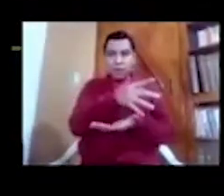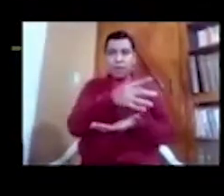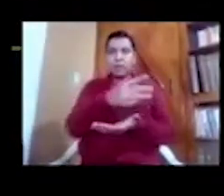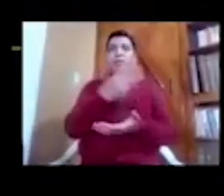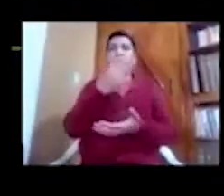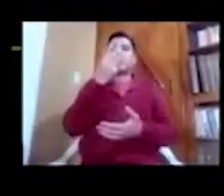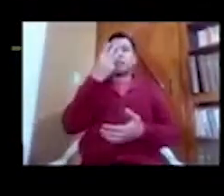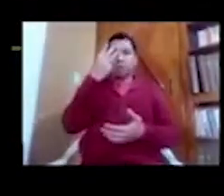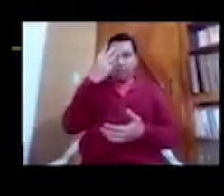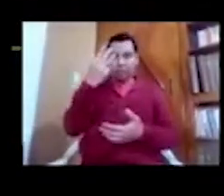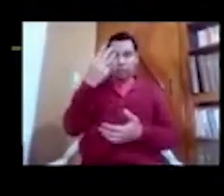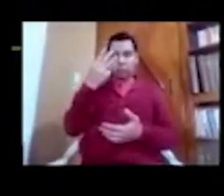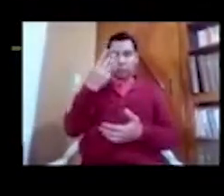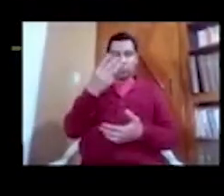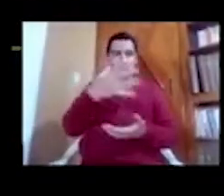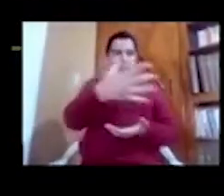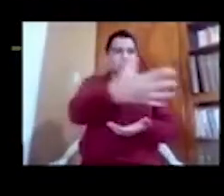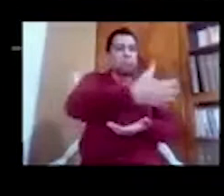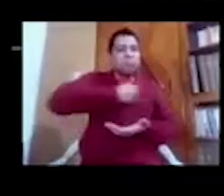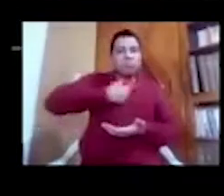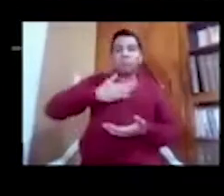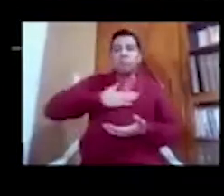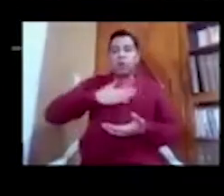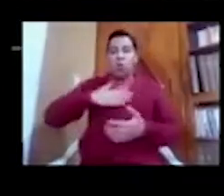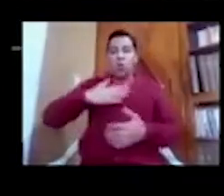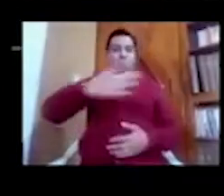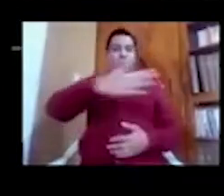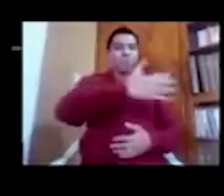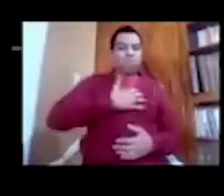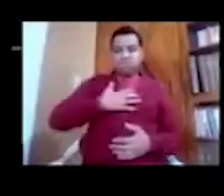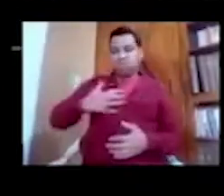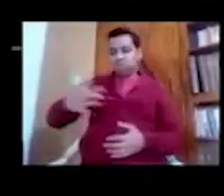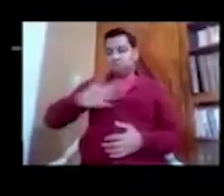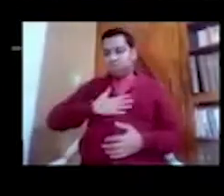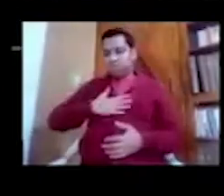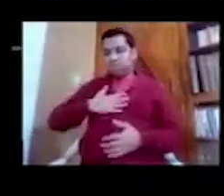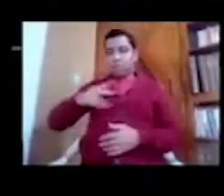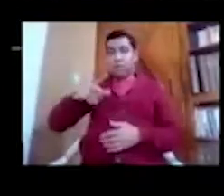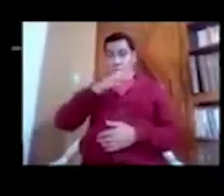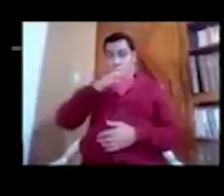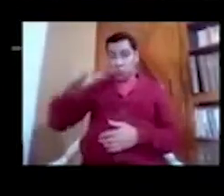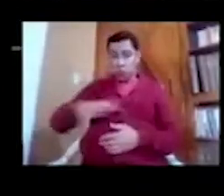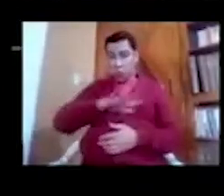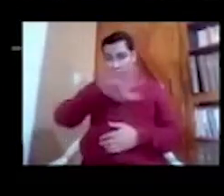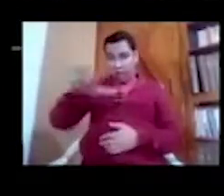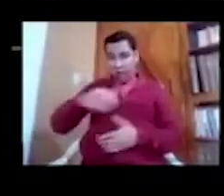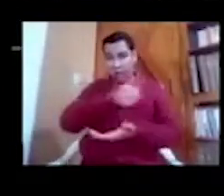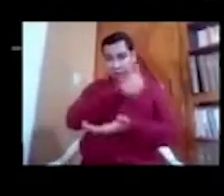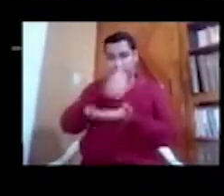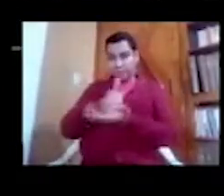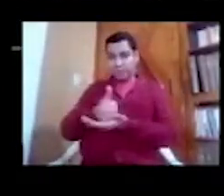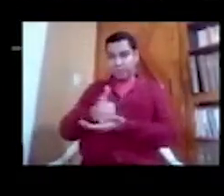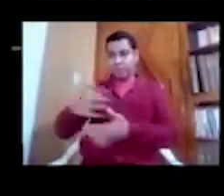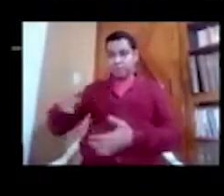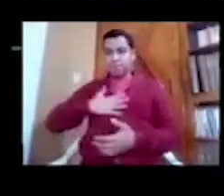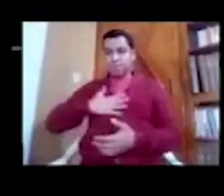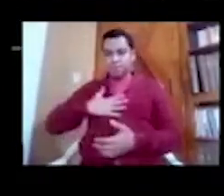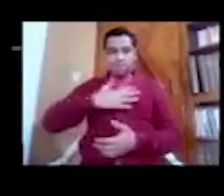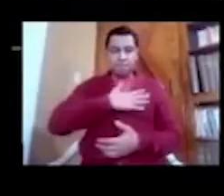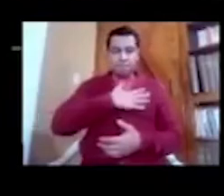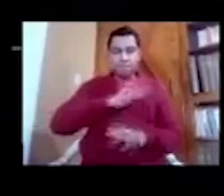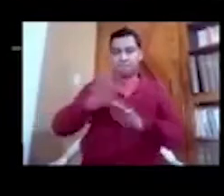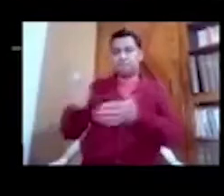de los tributos, porque es el pueblo militar más fuerte de los tres de la alianza. También está Texcoco con